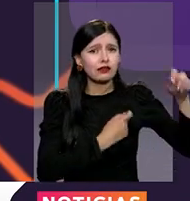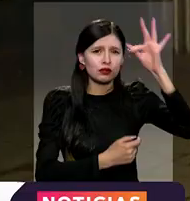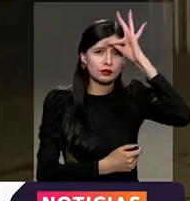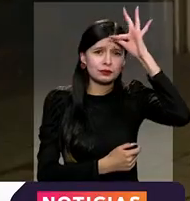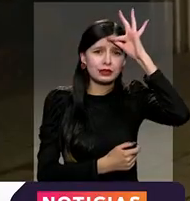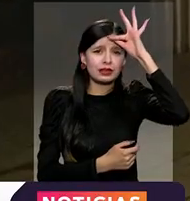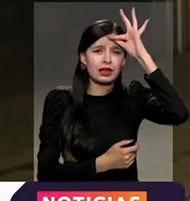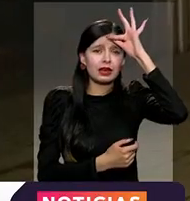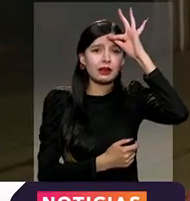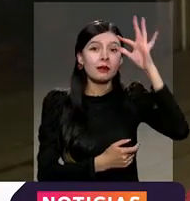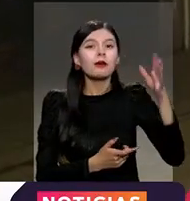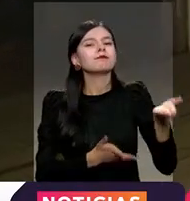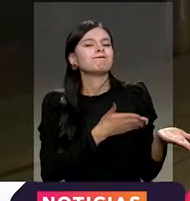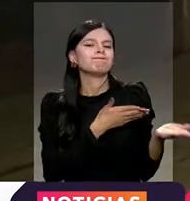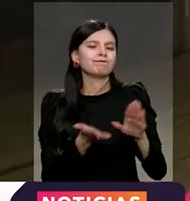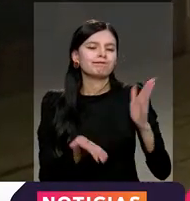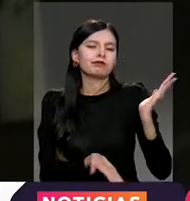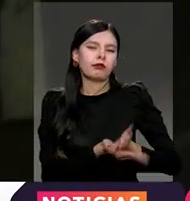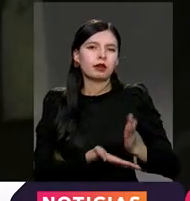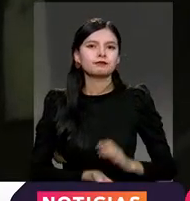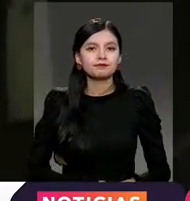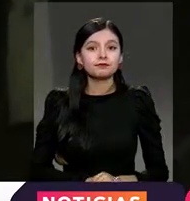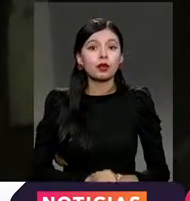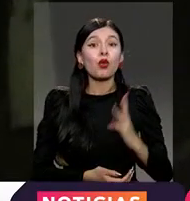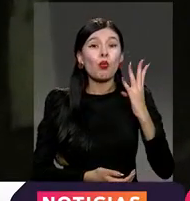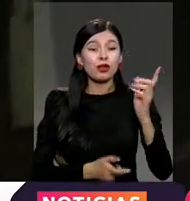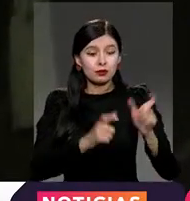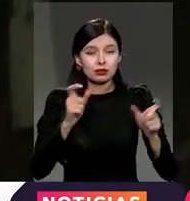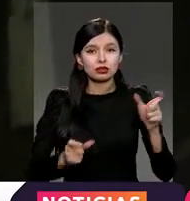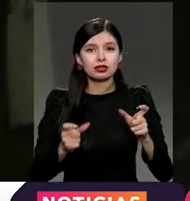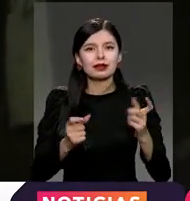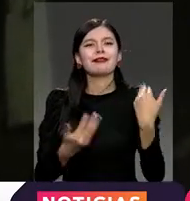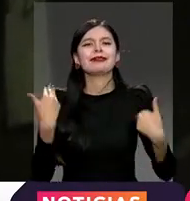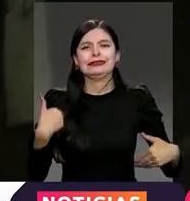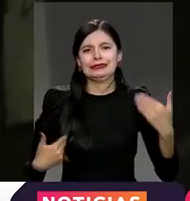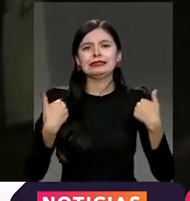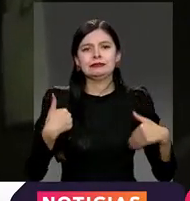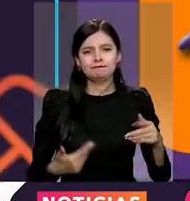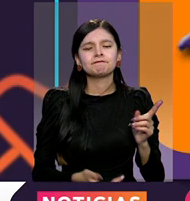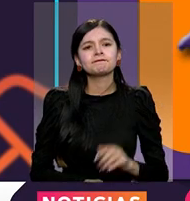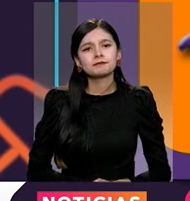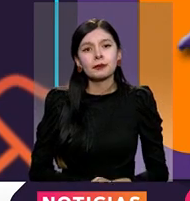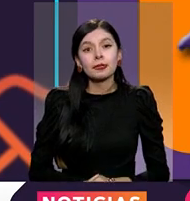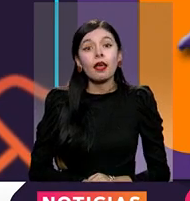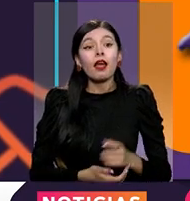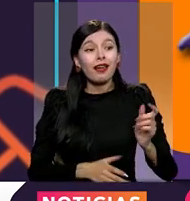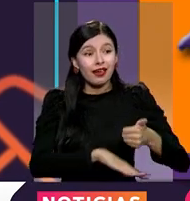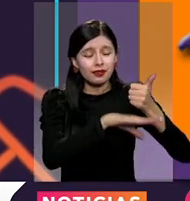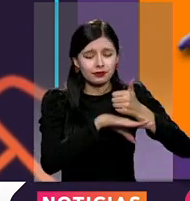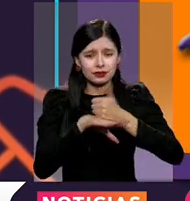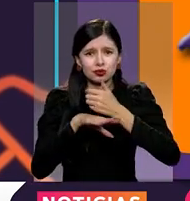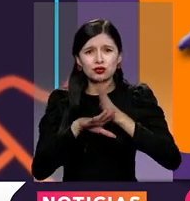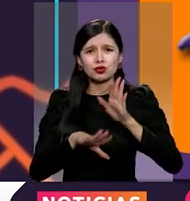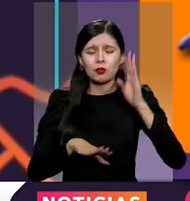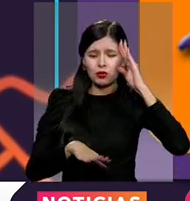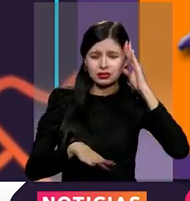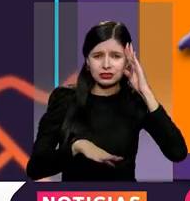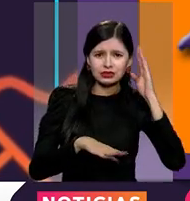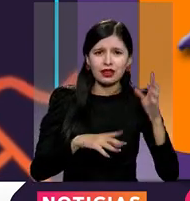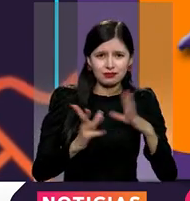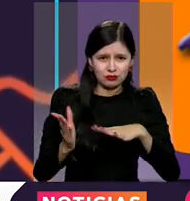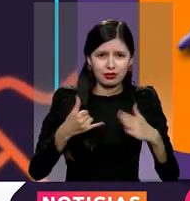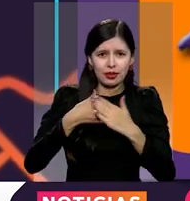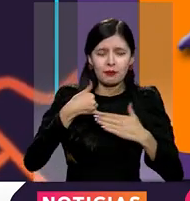centro asistencial en donde murió. 4 personas más resultaron heridas. Las autoridades del departamento investigan este nuevo hecho de